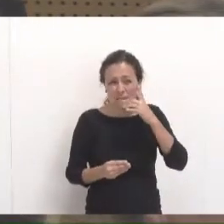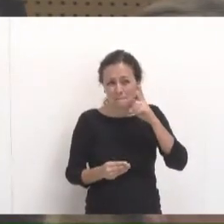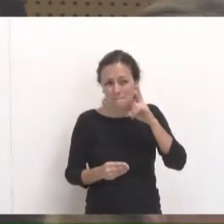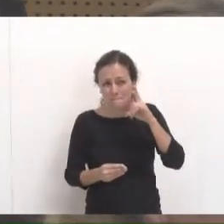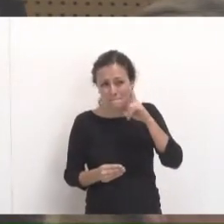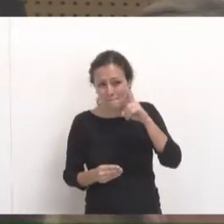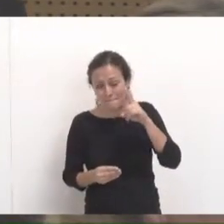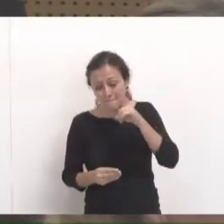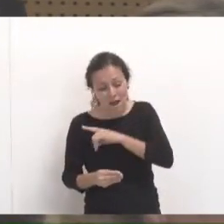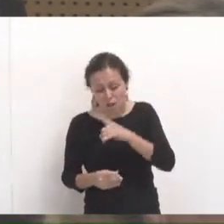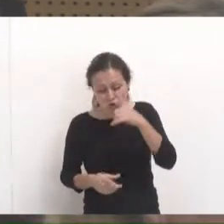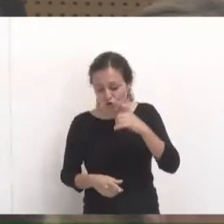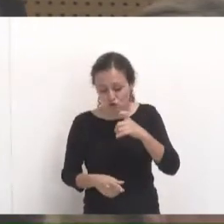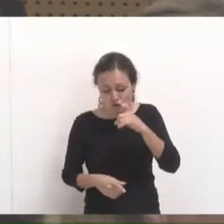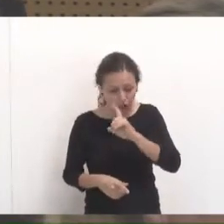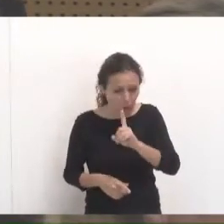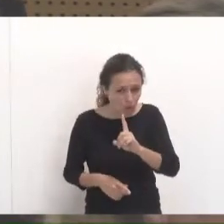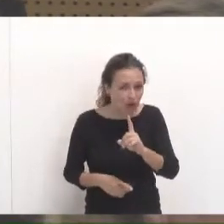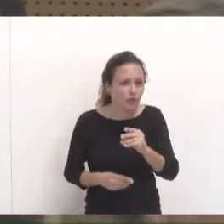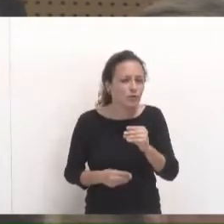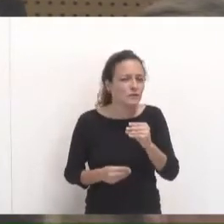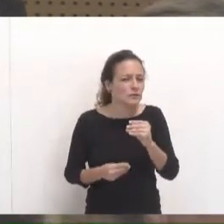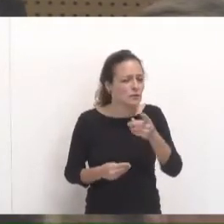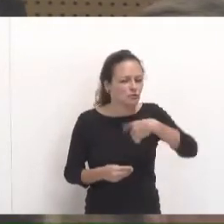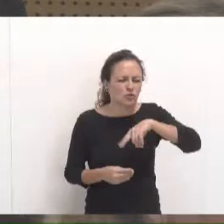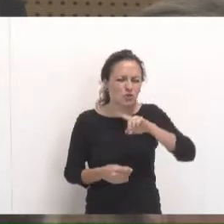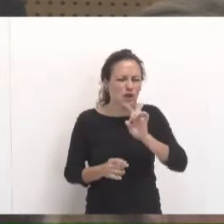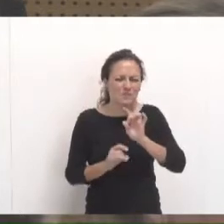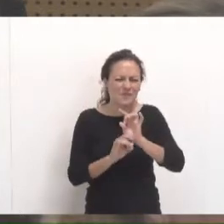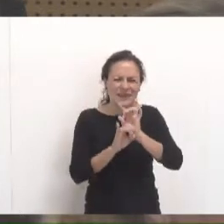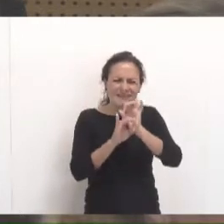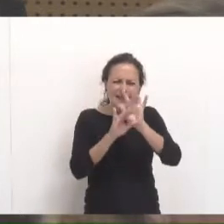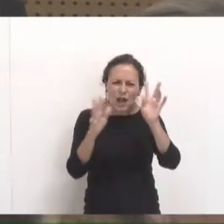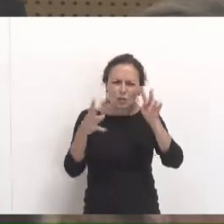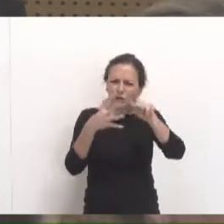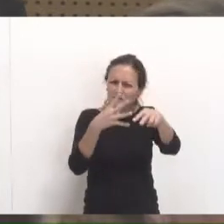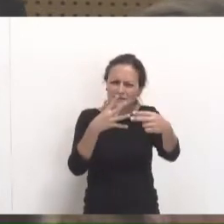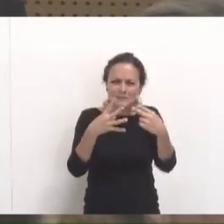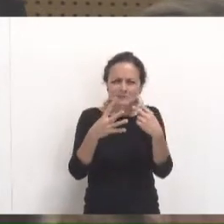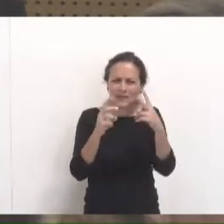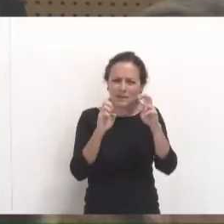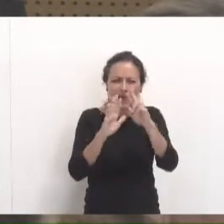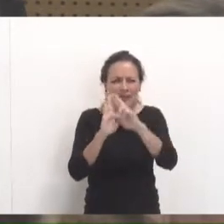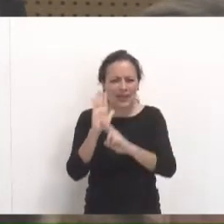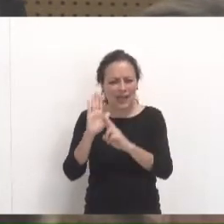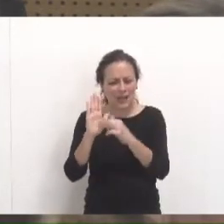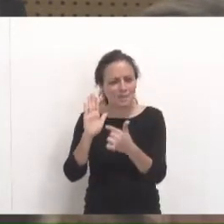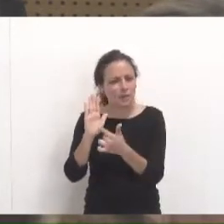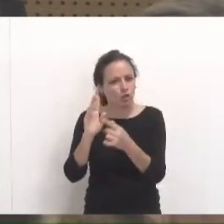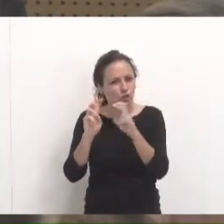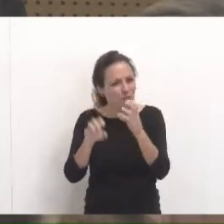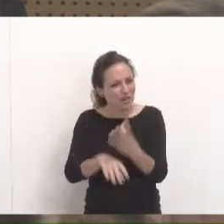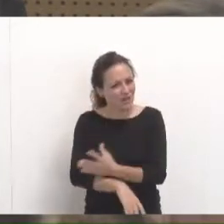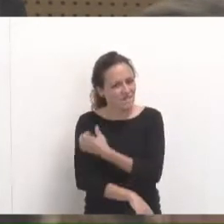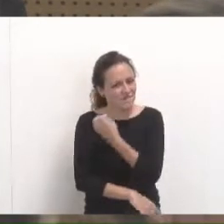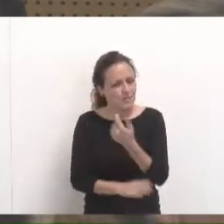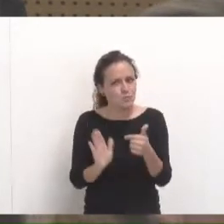produce en este pleno. No terminamos de ver con claridad, reflejado en el reglamento del